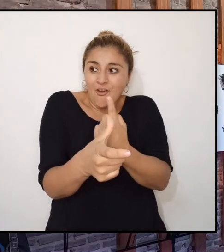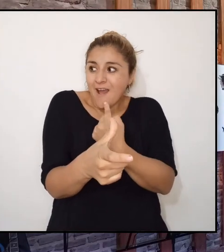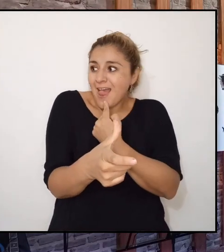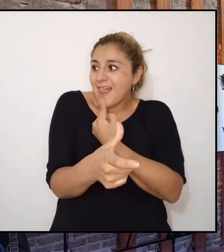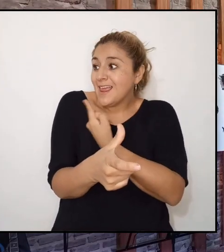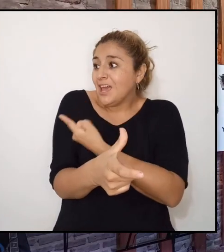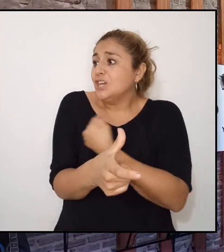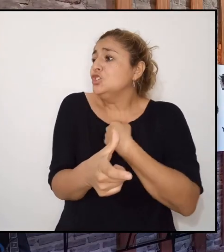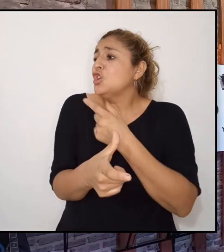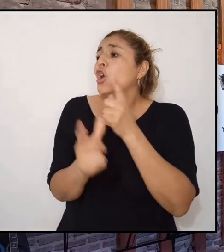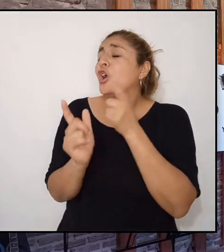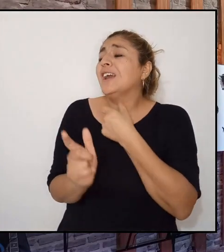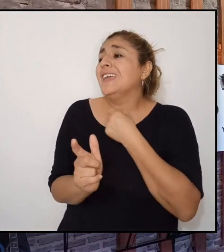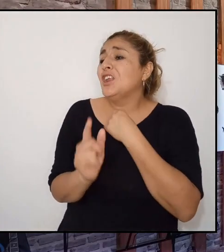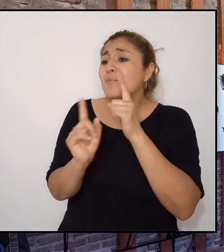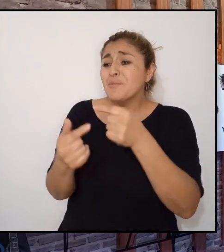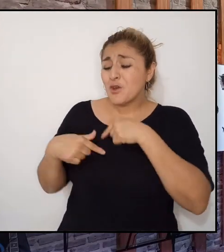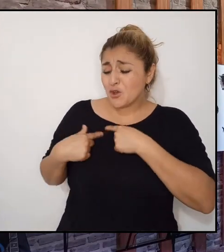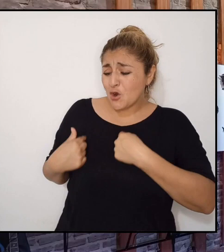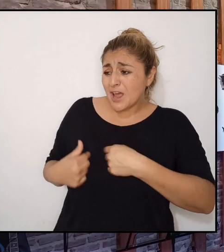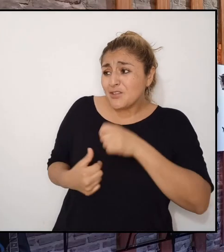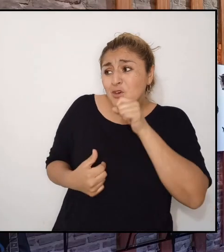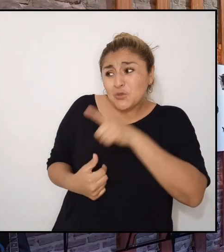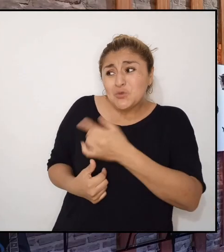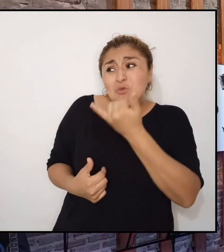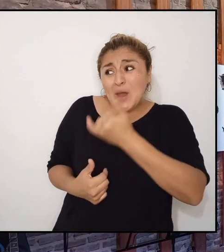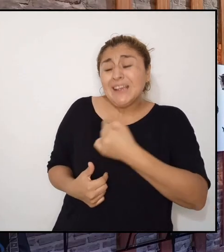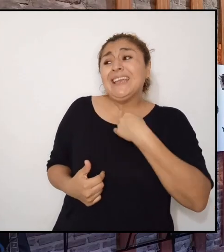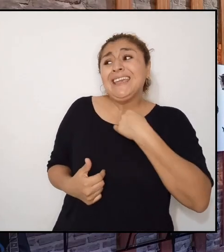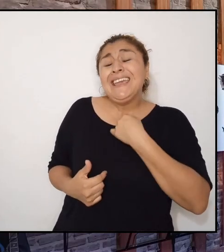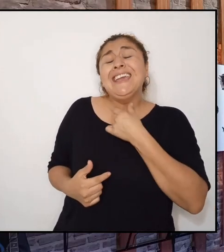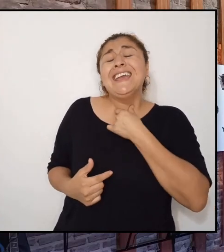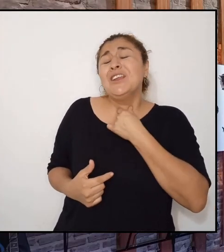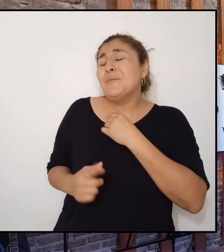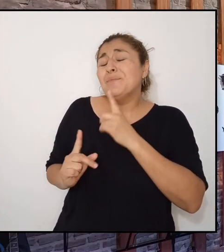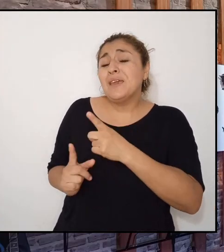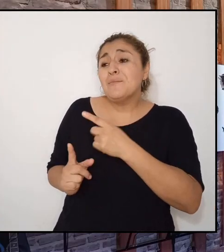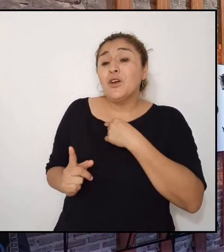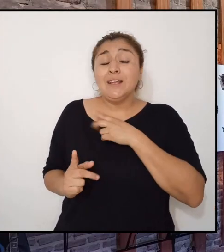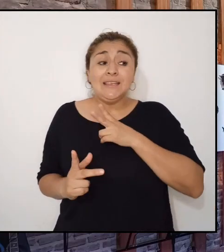Y él le dijo: lo que hay en mi corazón es Jesús.